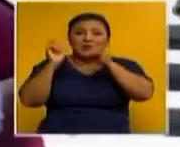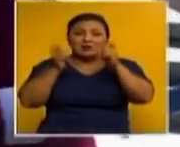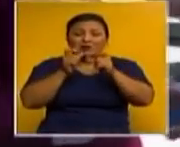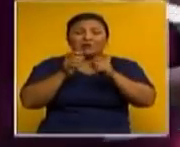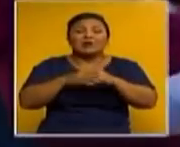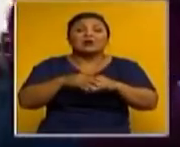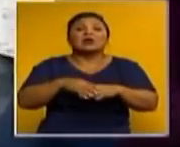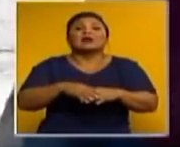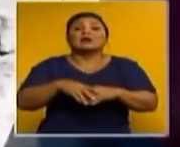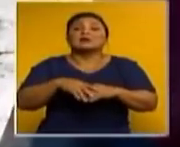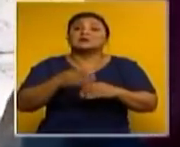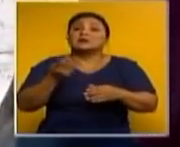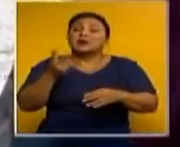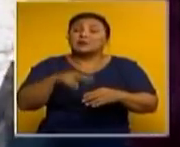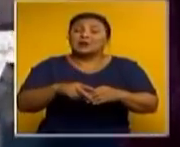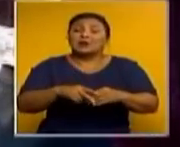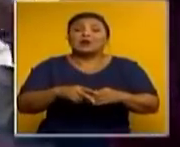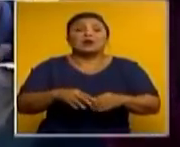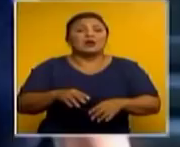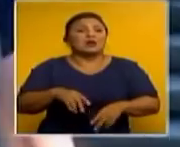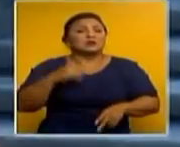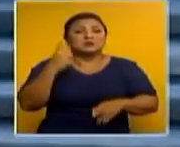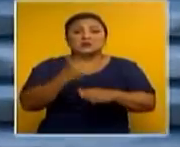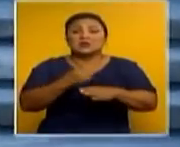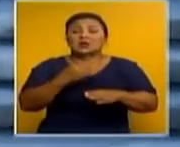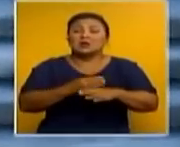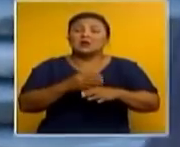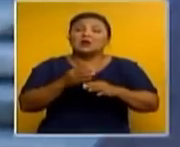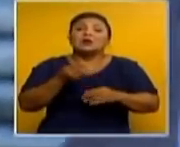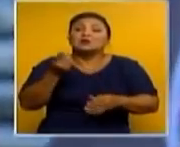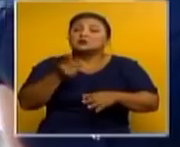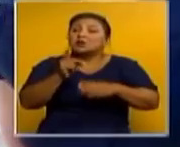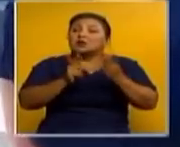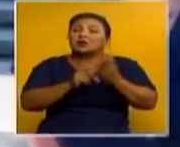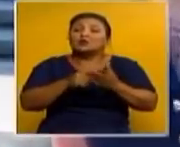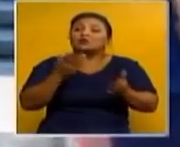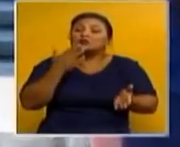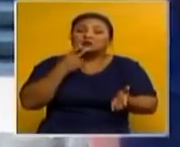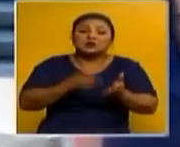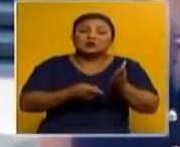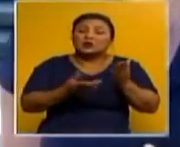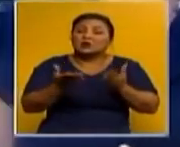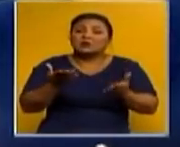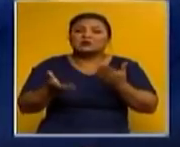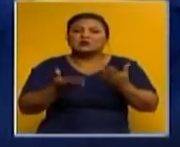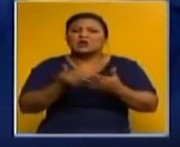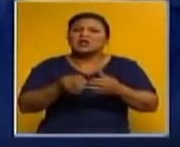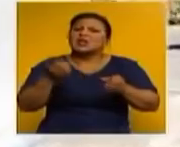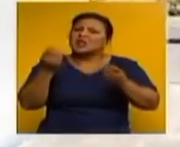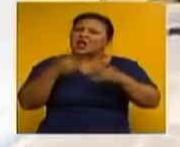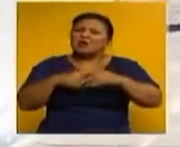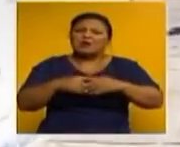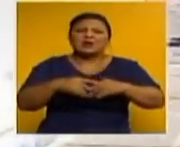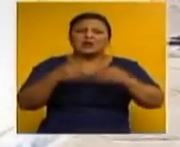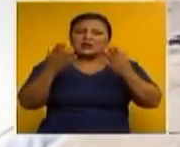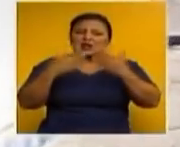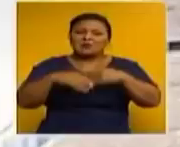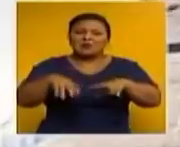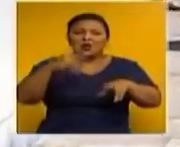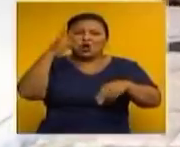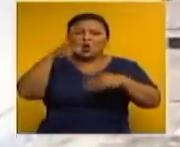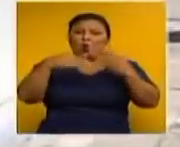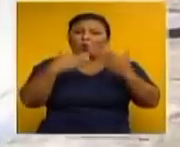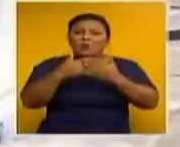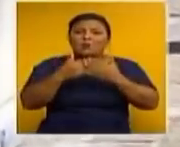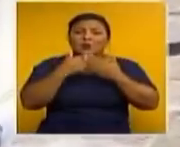del Estado para insistir en que se investiguen las denuncias por los audios de Eduardo Mangas y la quiebra de los medios de comunicación públicos.